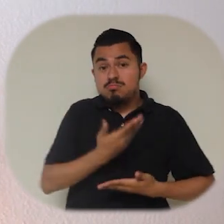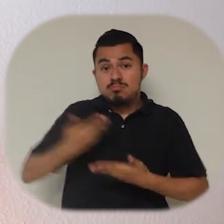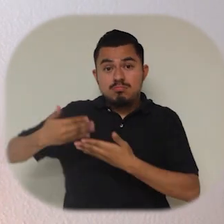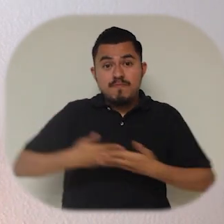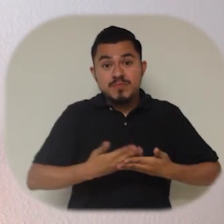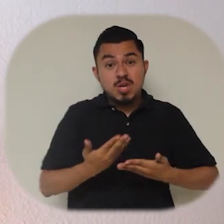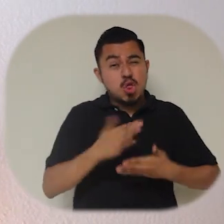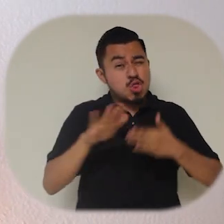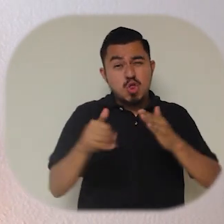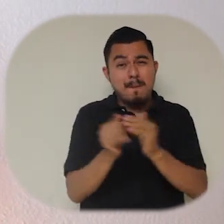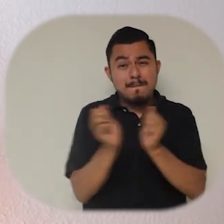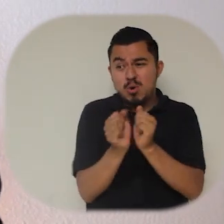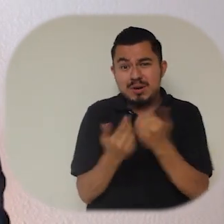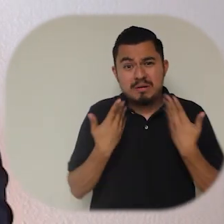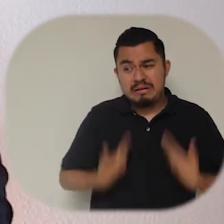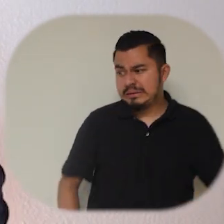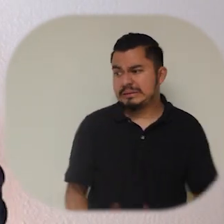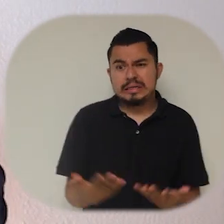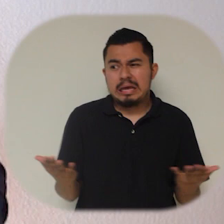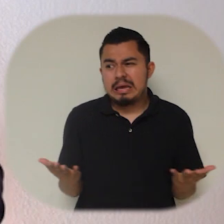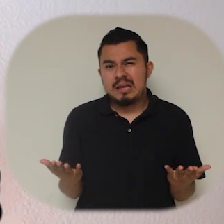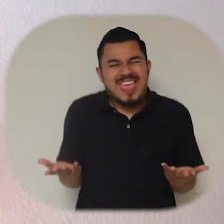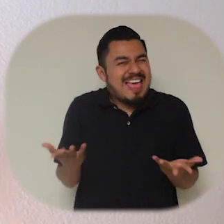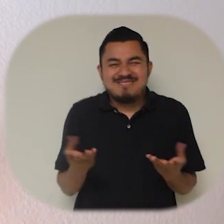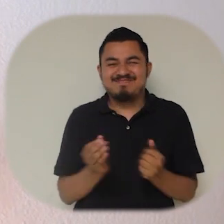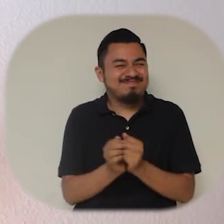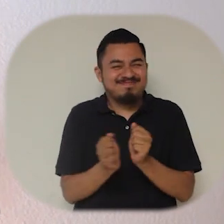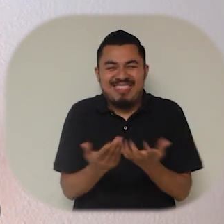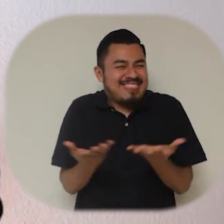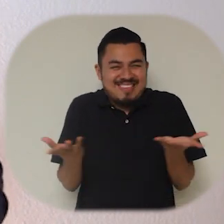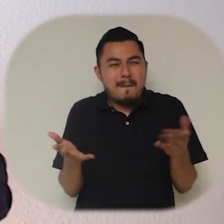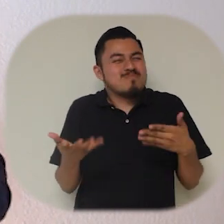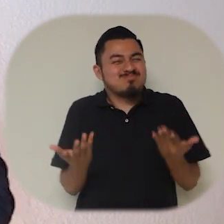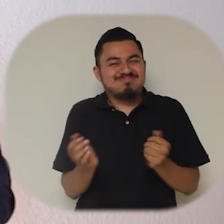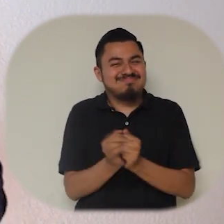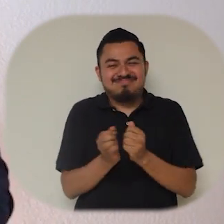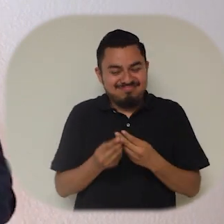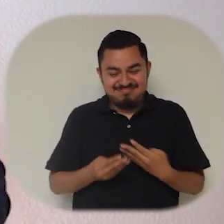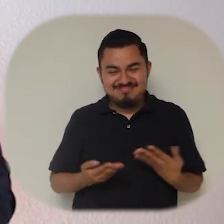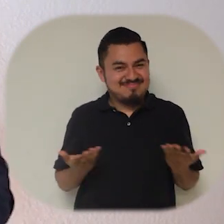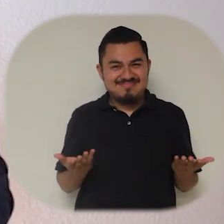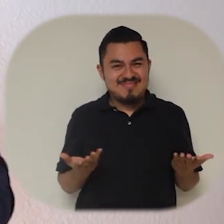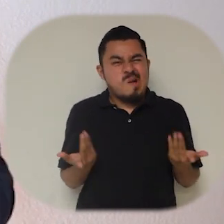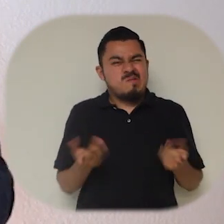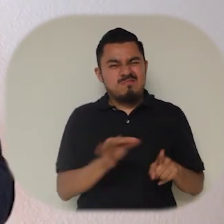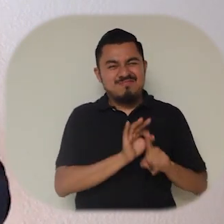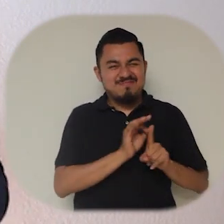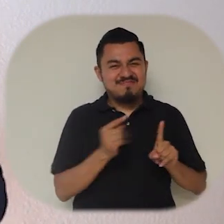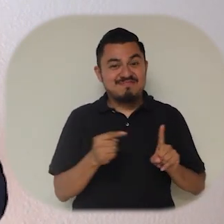ya no se vuelve un problema. No es que desaparezca el problema, pero el problema ya no es un problema. Así que